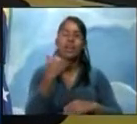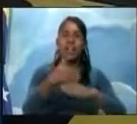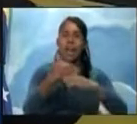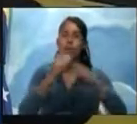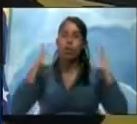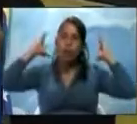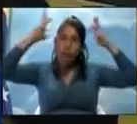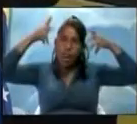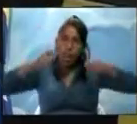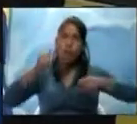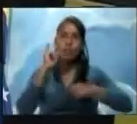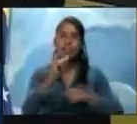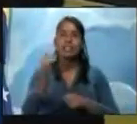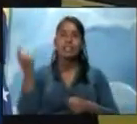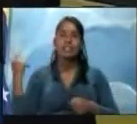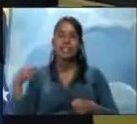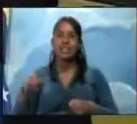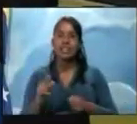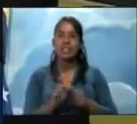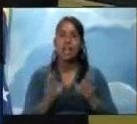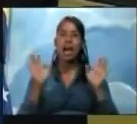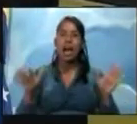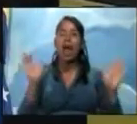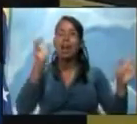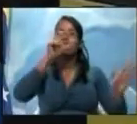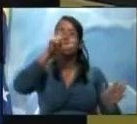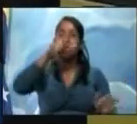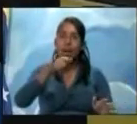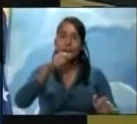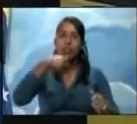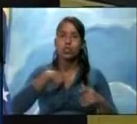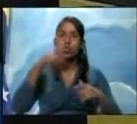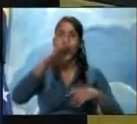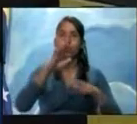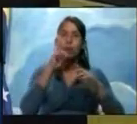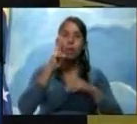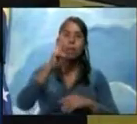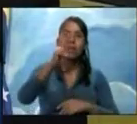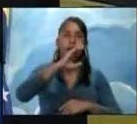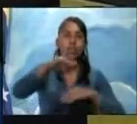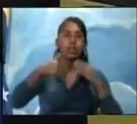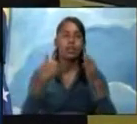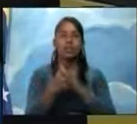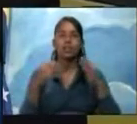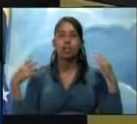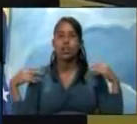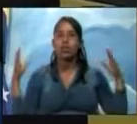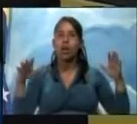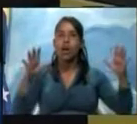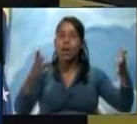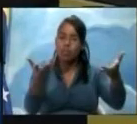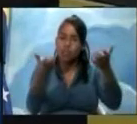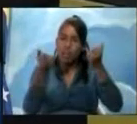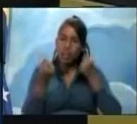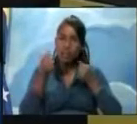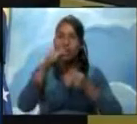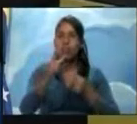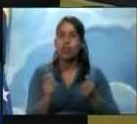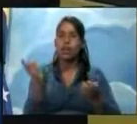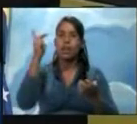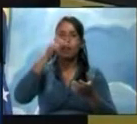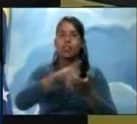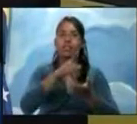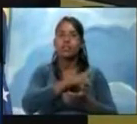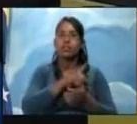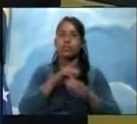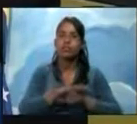y tenía alas de águila. Yo estaba mirando hasta que sus alas fueron arrancadas y fue levantada